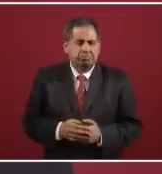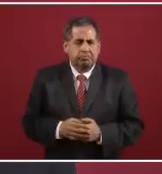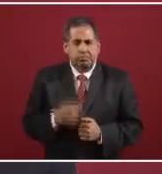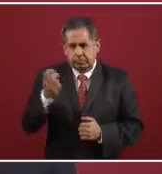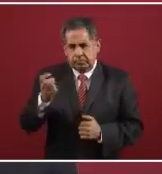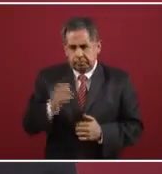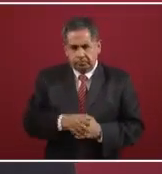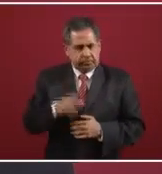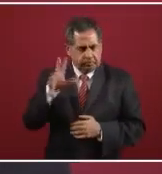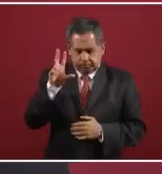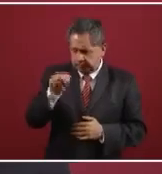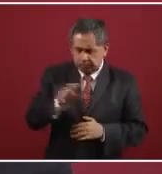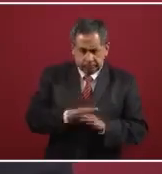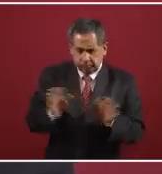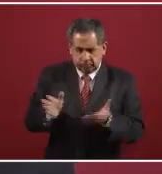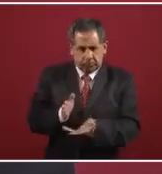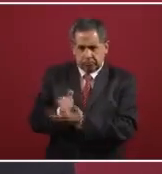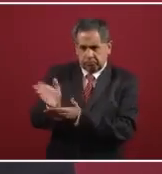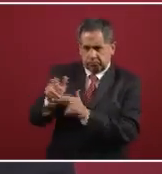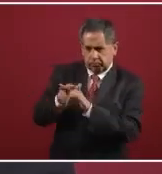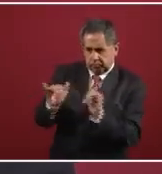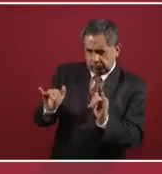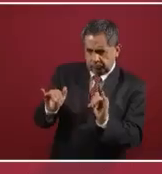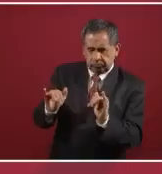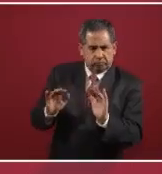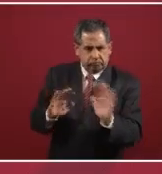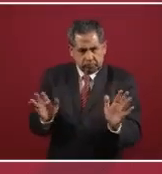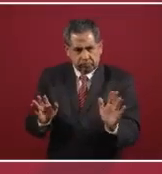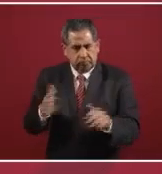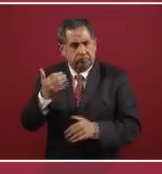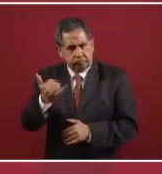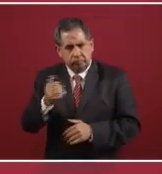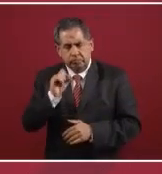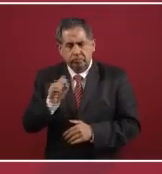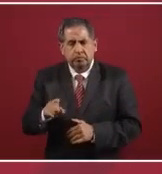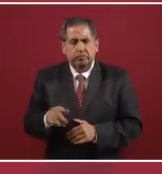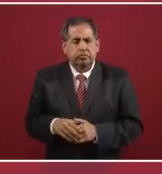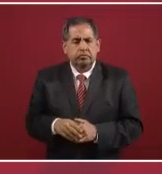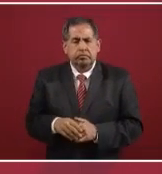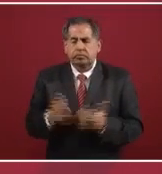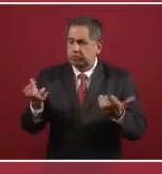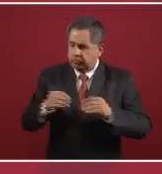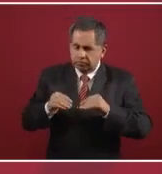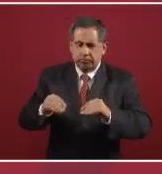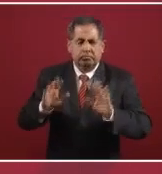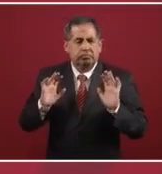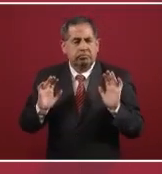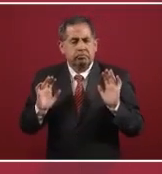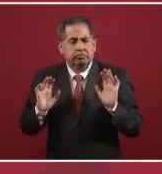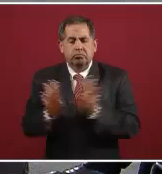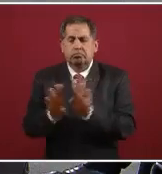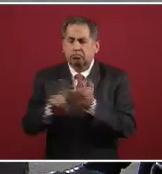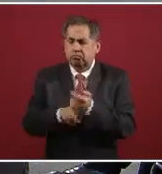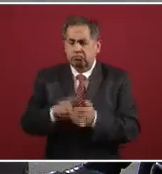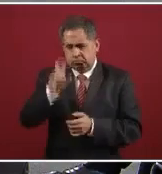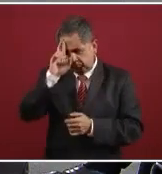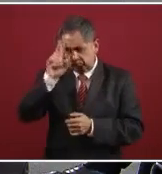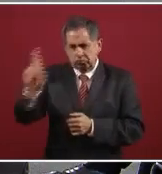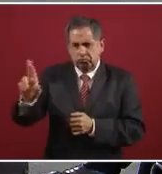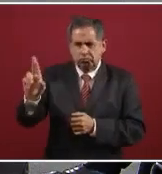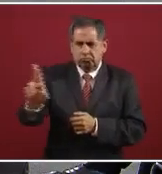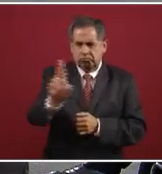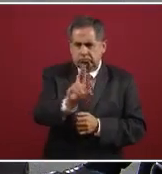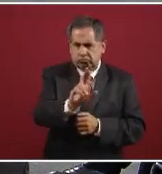Entonces, no meternos y actuar con